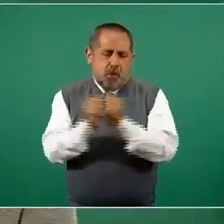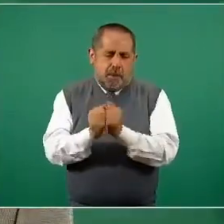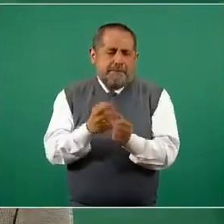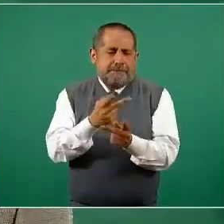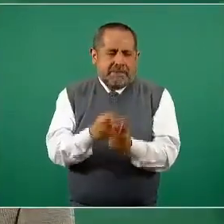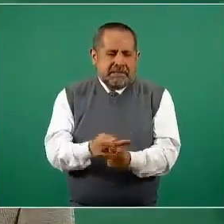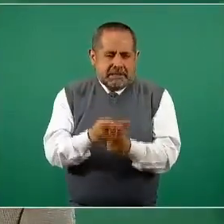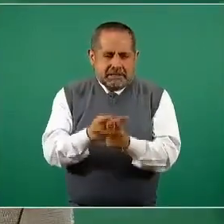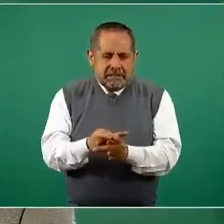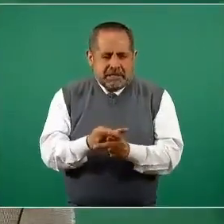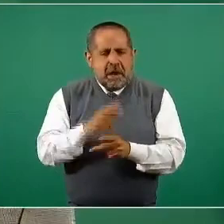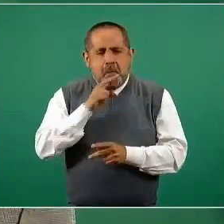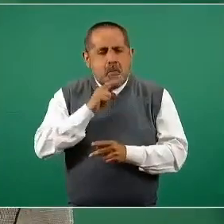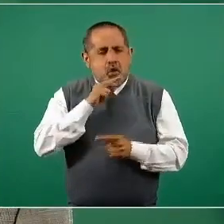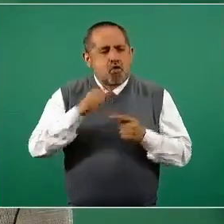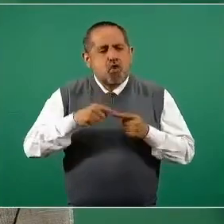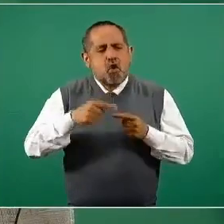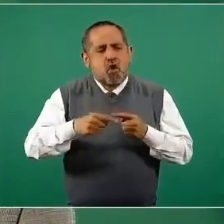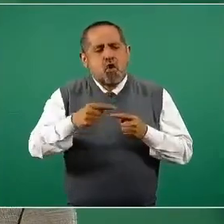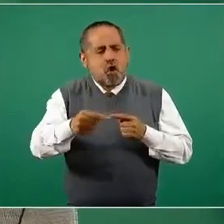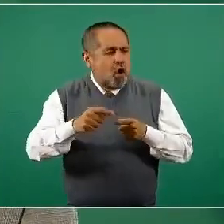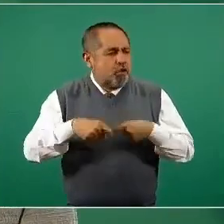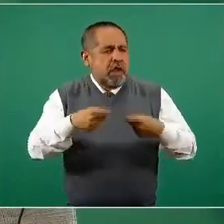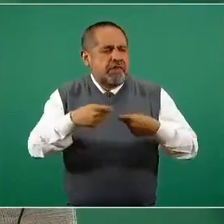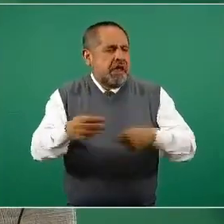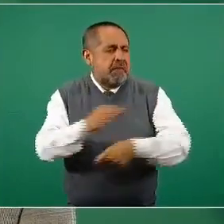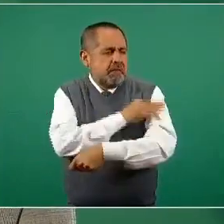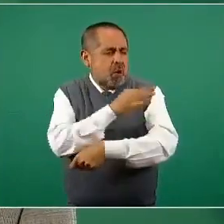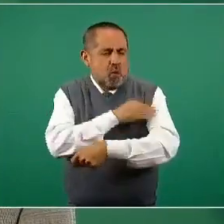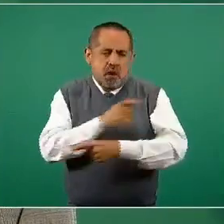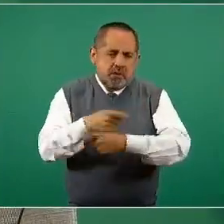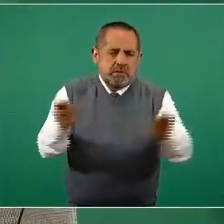paciencia, ya pronto le irá llegando a todo el mundo la